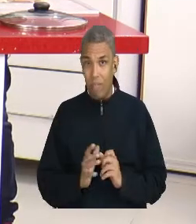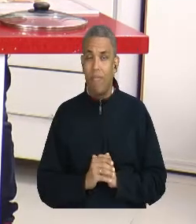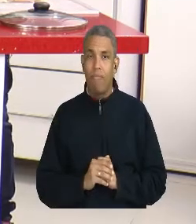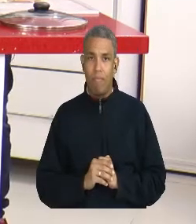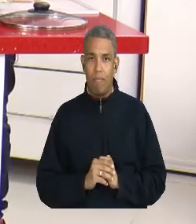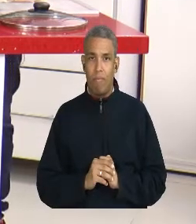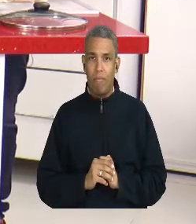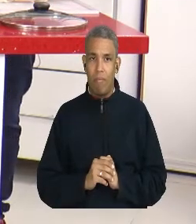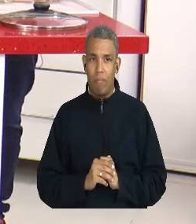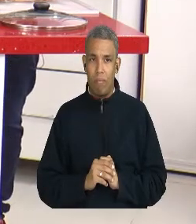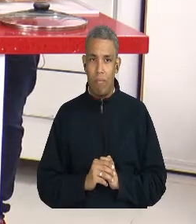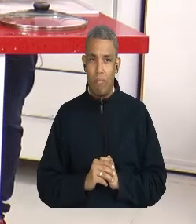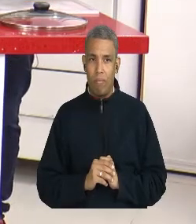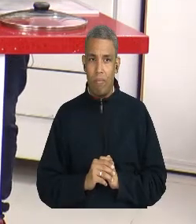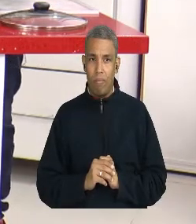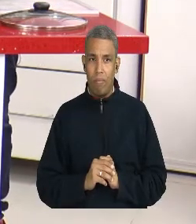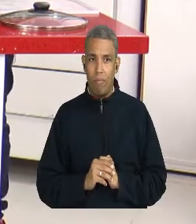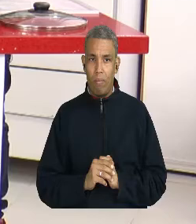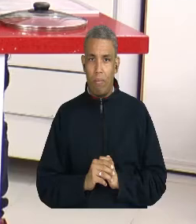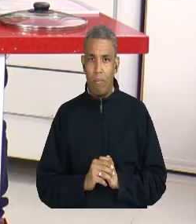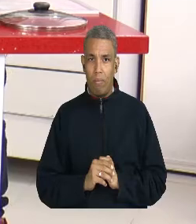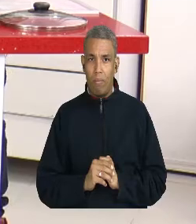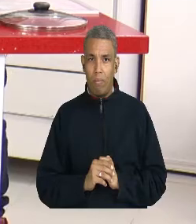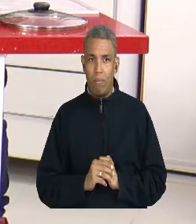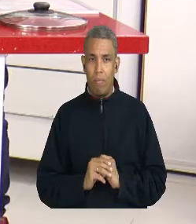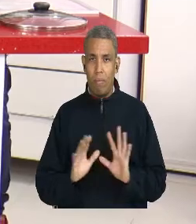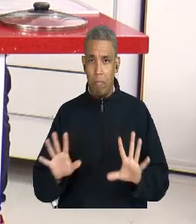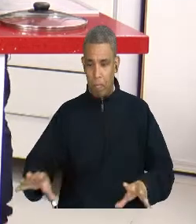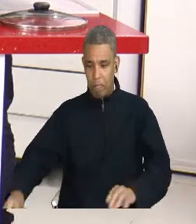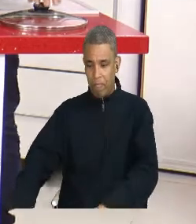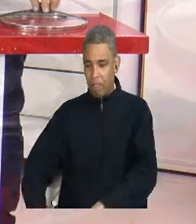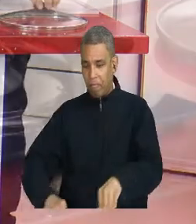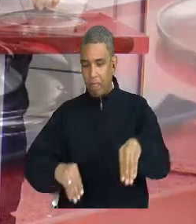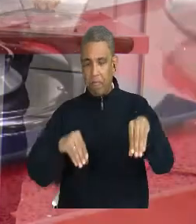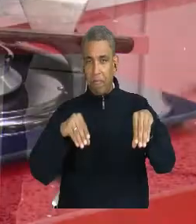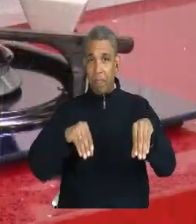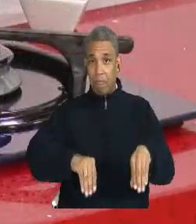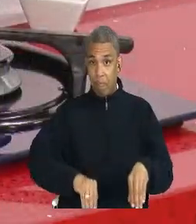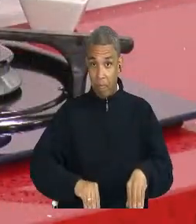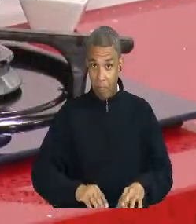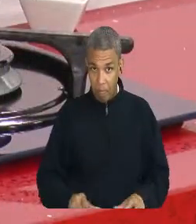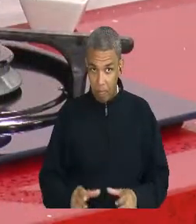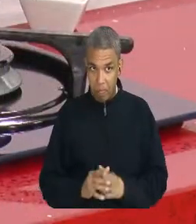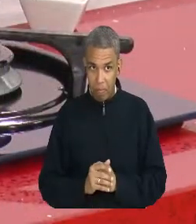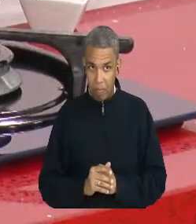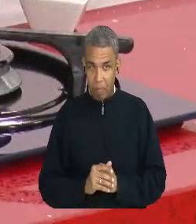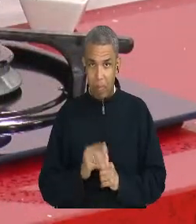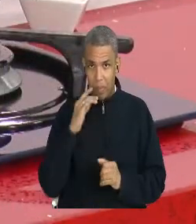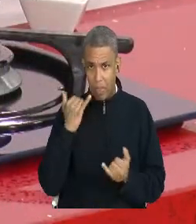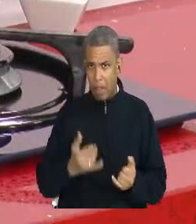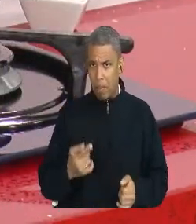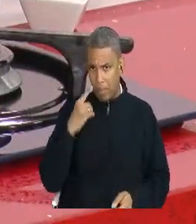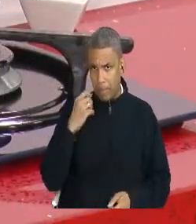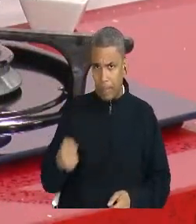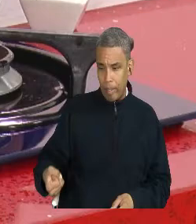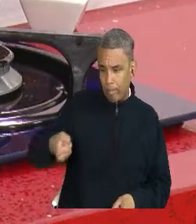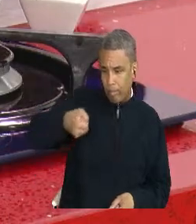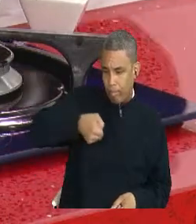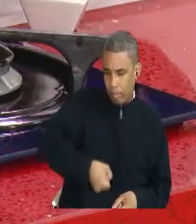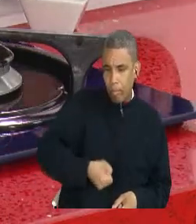Pueden escuchar. Oh. ¿Sí? Entonces, aquí voy a llevarla. Ya suena. Voy a colocarle nuestra tapa para que se nos cocine